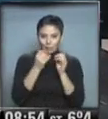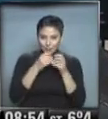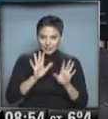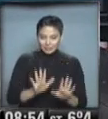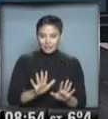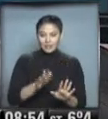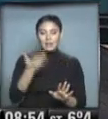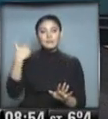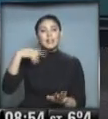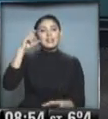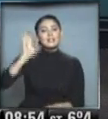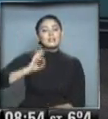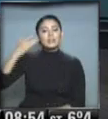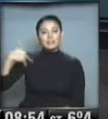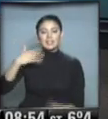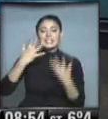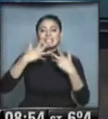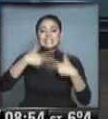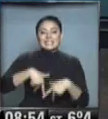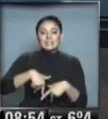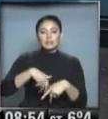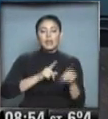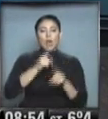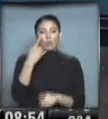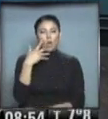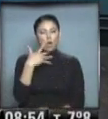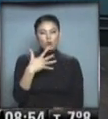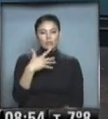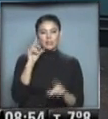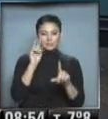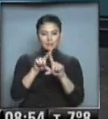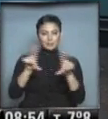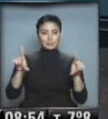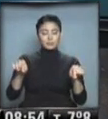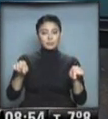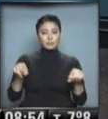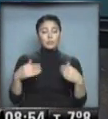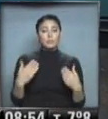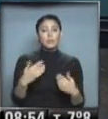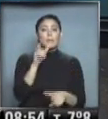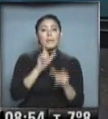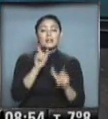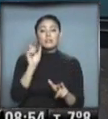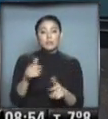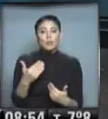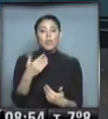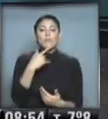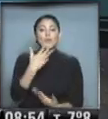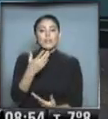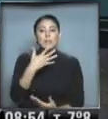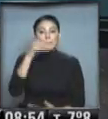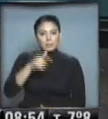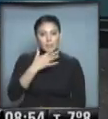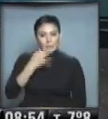principio hace cerca de una década que se usa el sistema de captcha que muchos los deben reconocer acá para que las personas demuestren que son seres